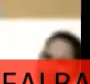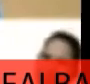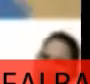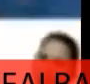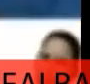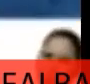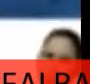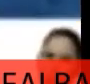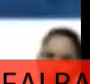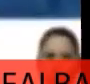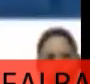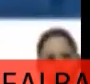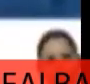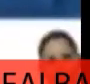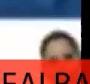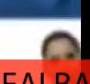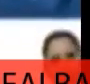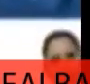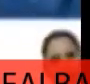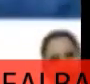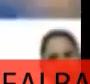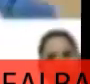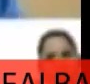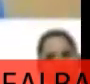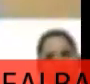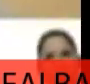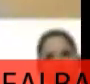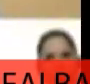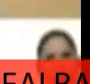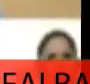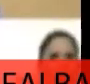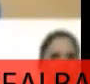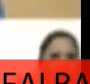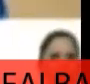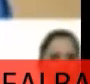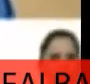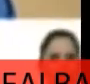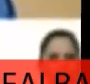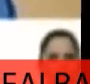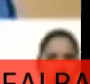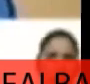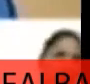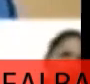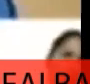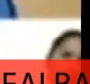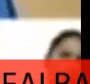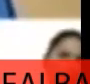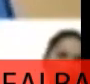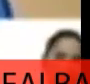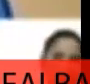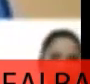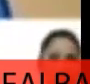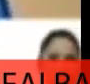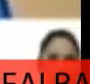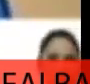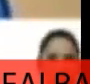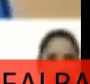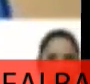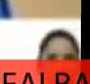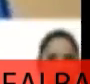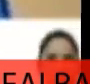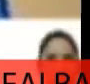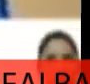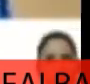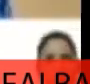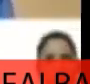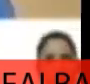Iglesia Católica Venezolana, el empresariado representado en Fede Cámaras, y sectores laborales que han hecho reiterados llamados a la unidad nacional por